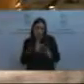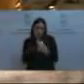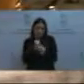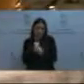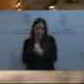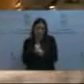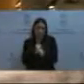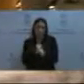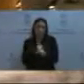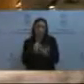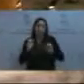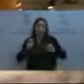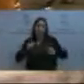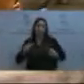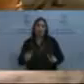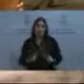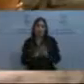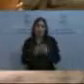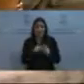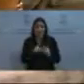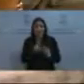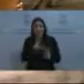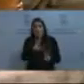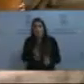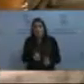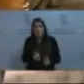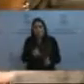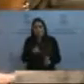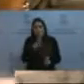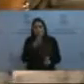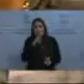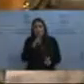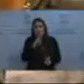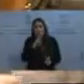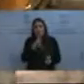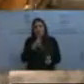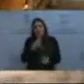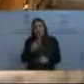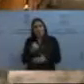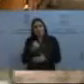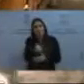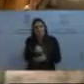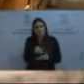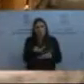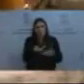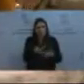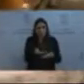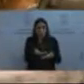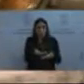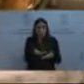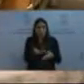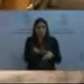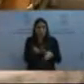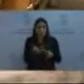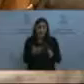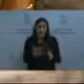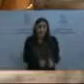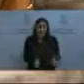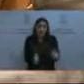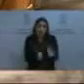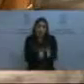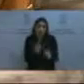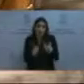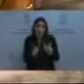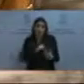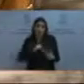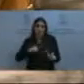la concertación social, y que nos permitirán reforzar las medidas de ayuda, de apoyo, de acompañamiento a los